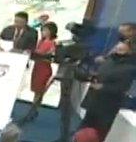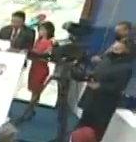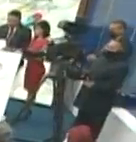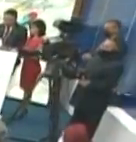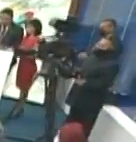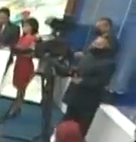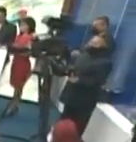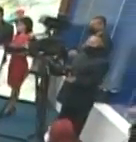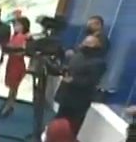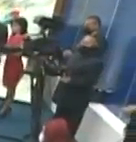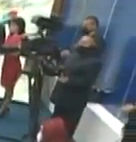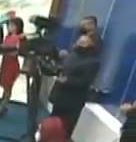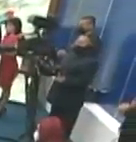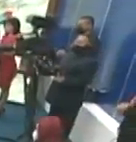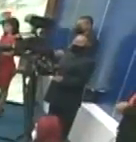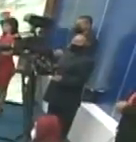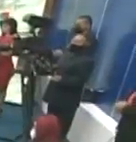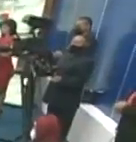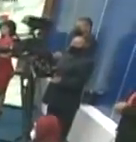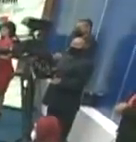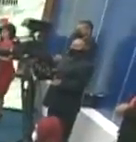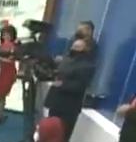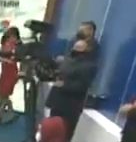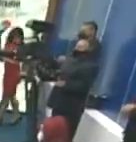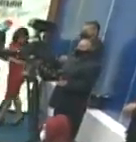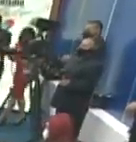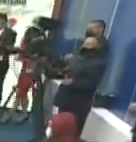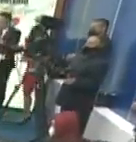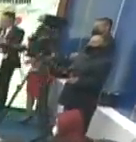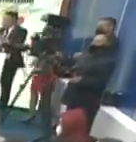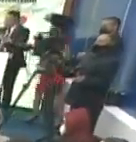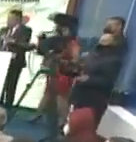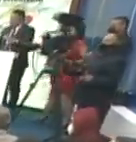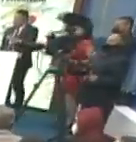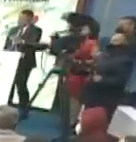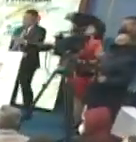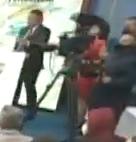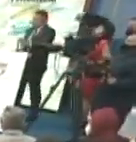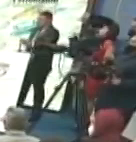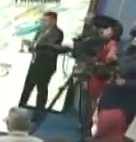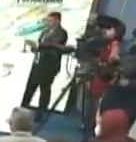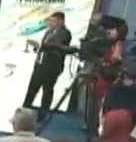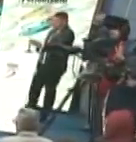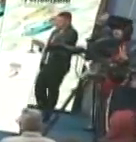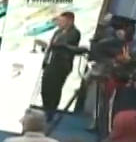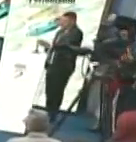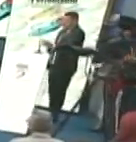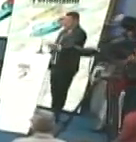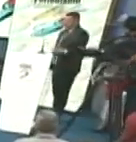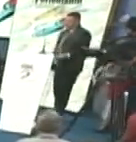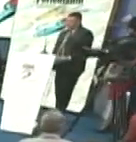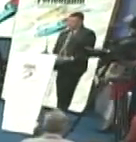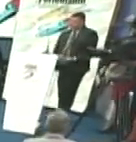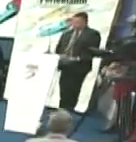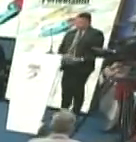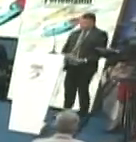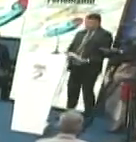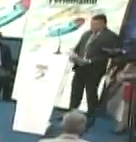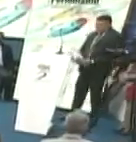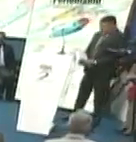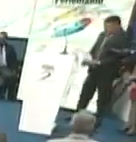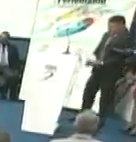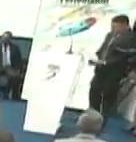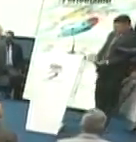Premio Nacional de Periodismo 2022. Día Nacional del Periodista en Venezuela, y se rinde homenaje